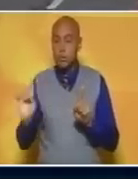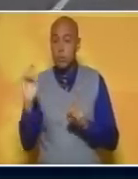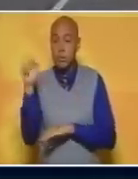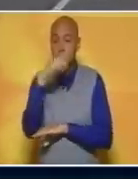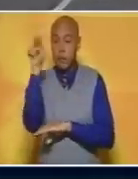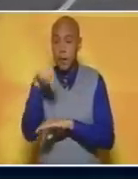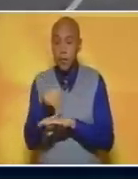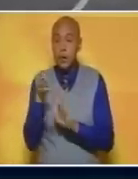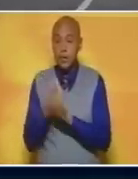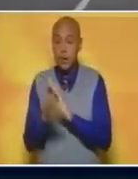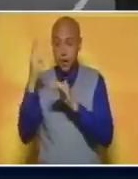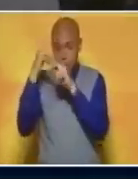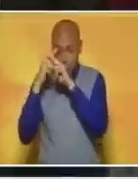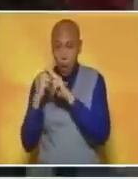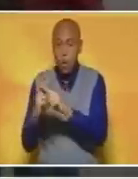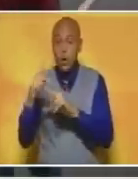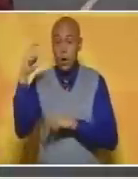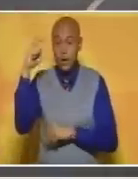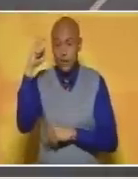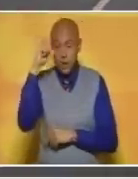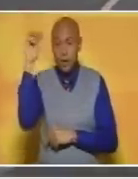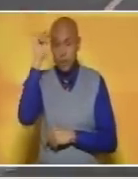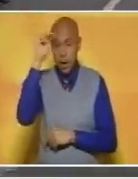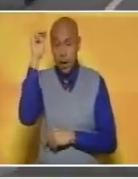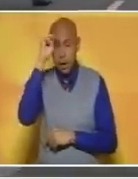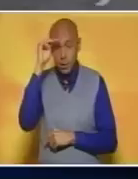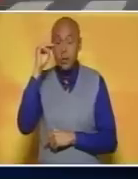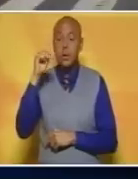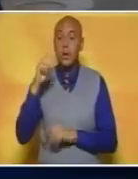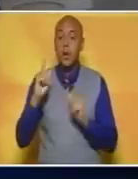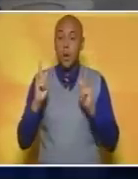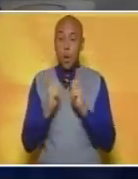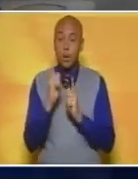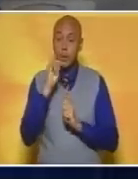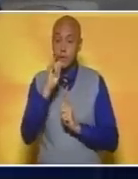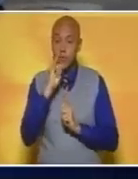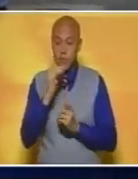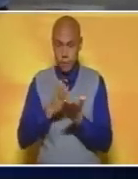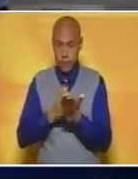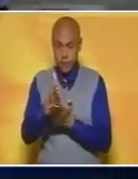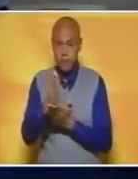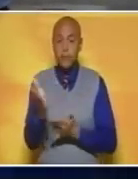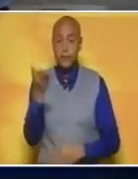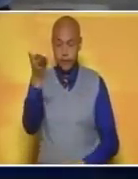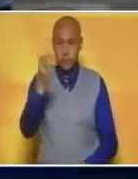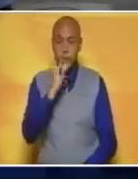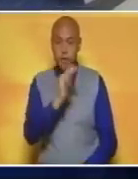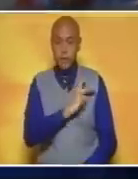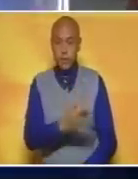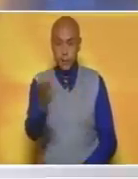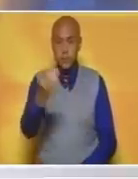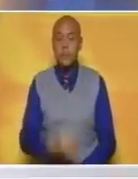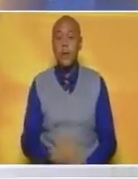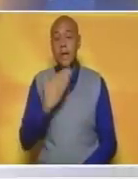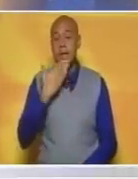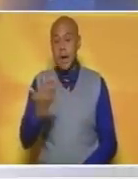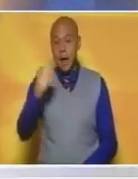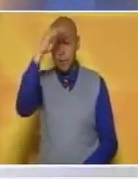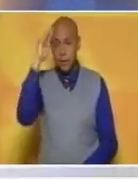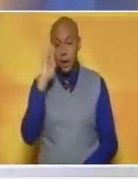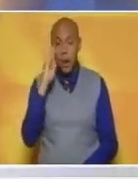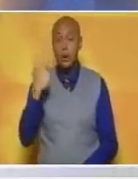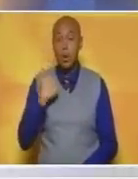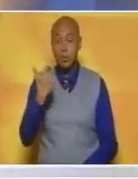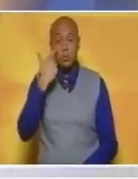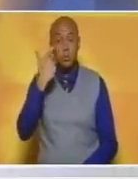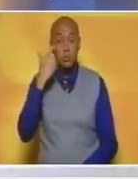en conmemoración del Día del Educador. Esto es la información, continúen ustedes con más en el estudio. Muchísimas gracias, Manuel.